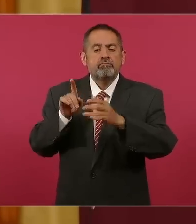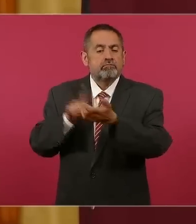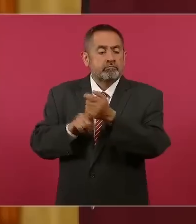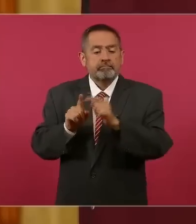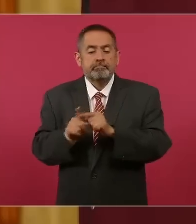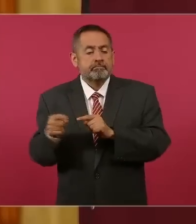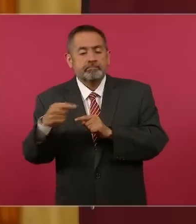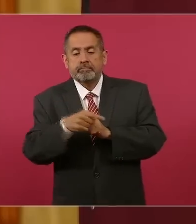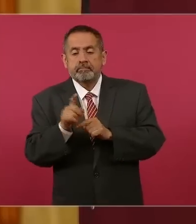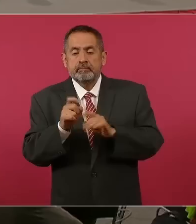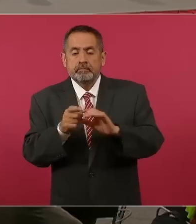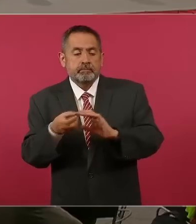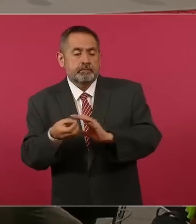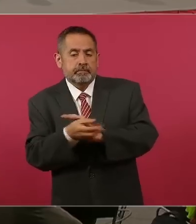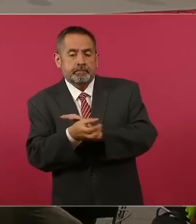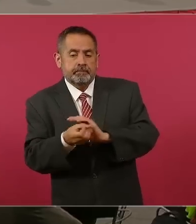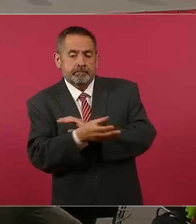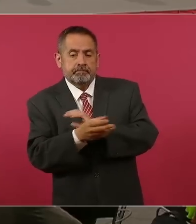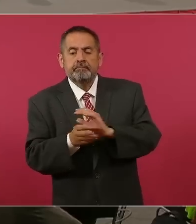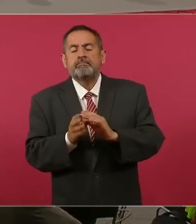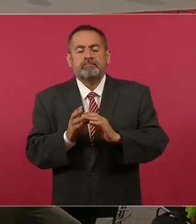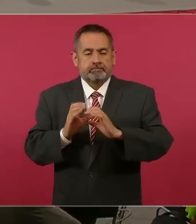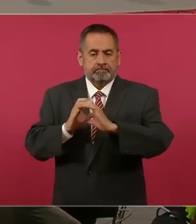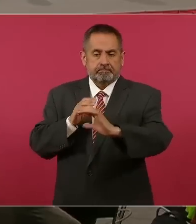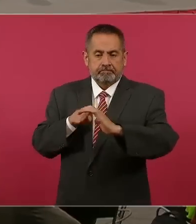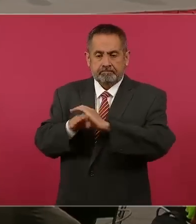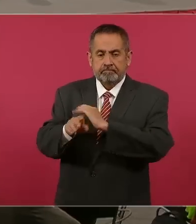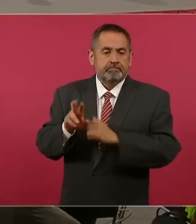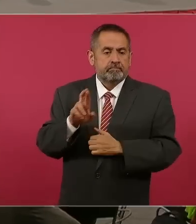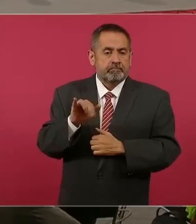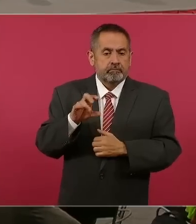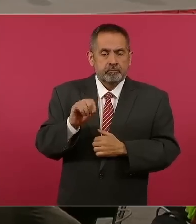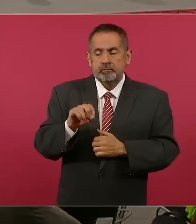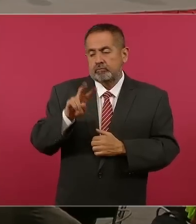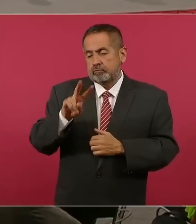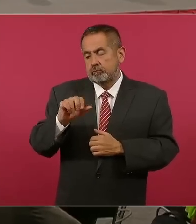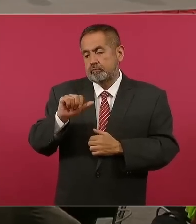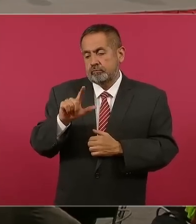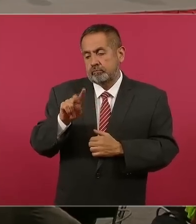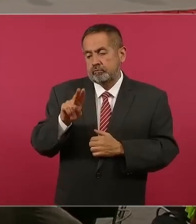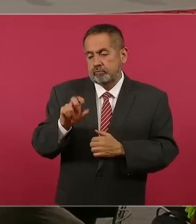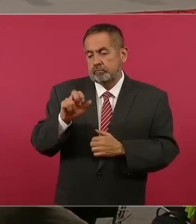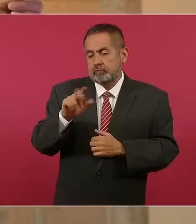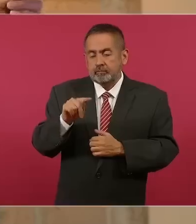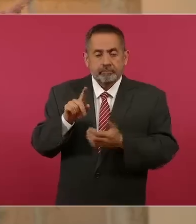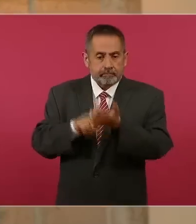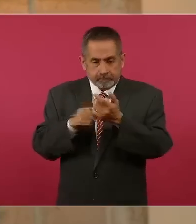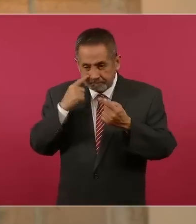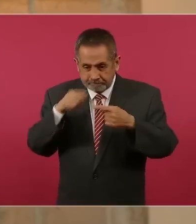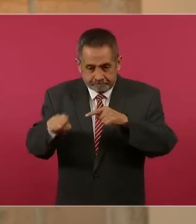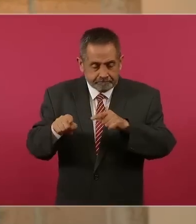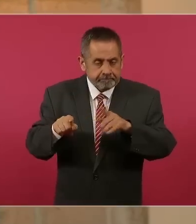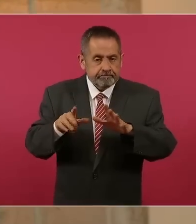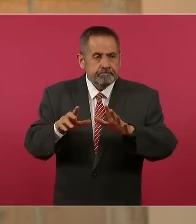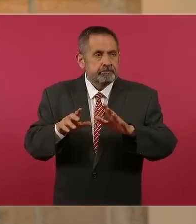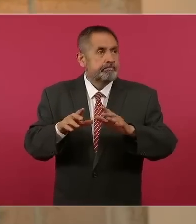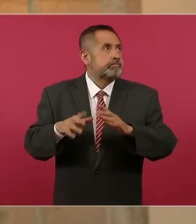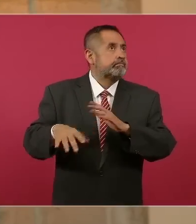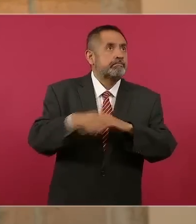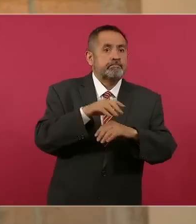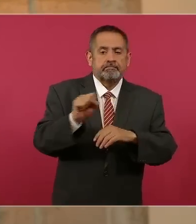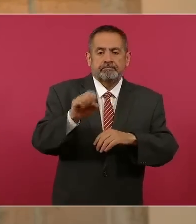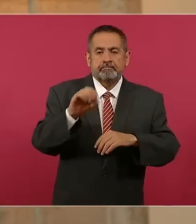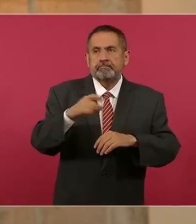ya desviar desde el año pasado el río Baluarte para poder trabajar en seco en la cortina, que es parte de la